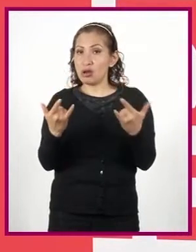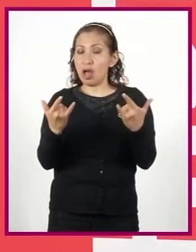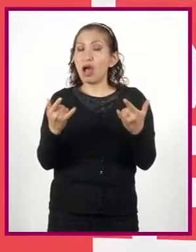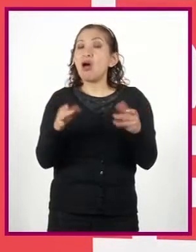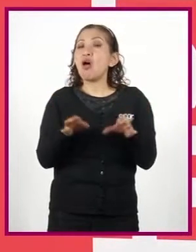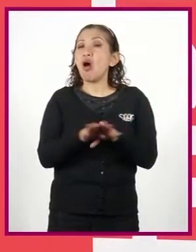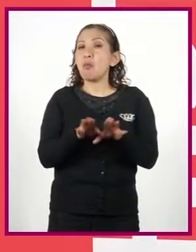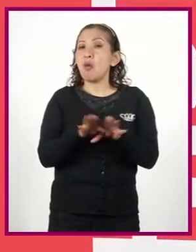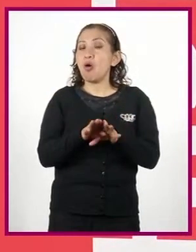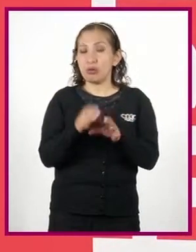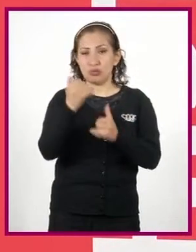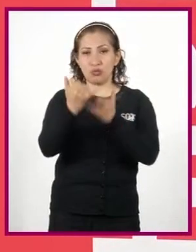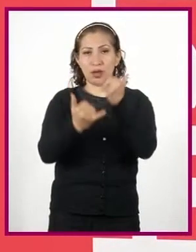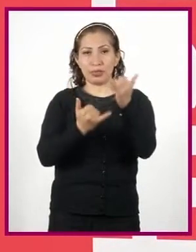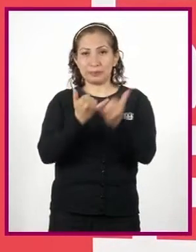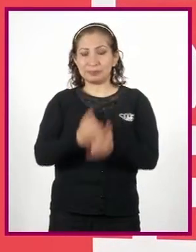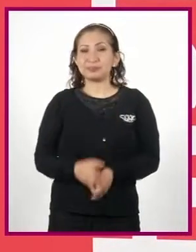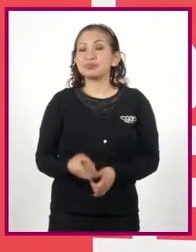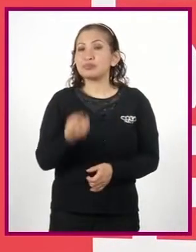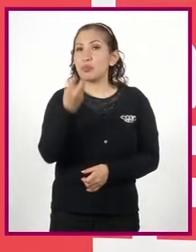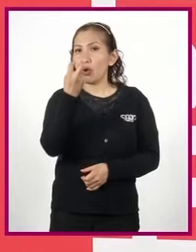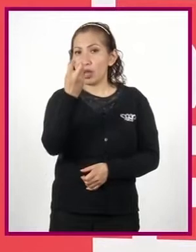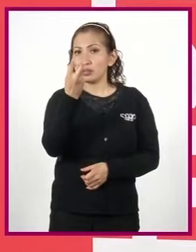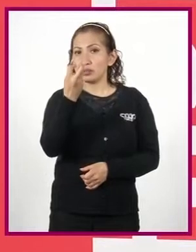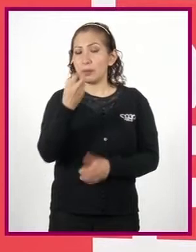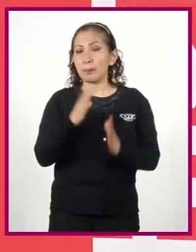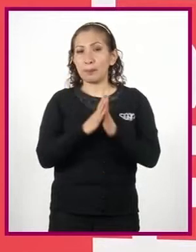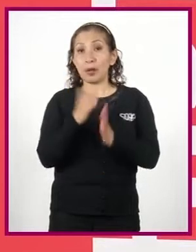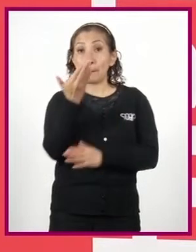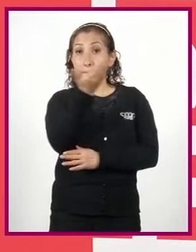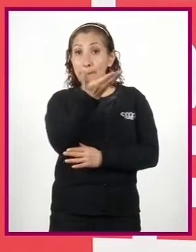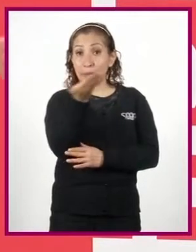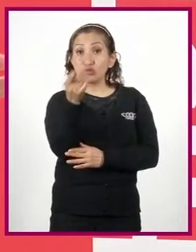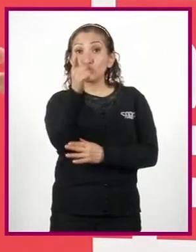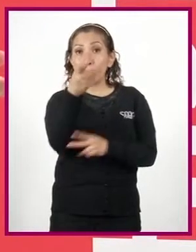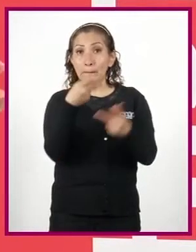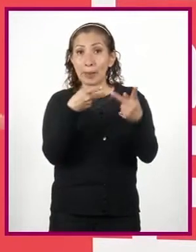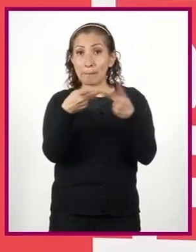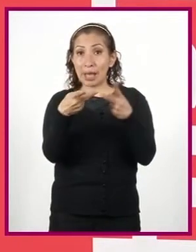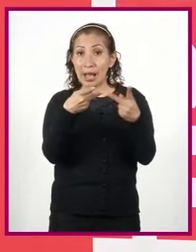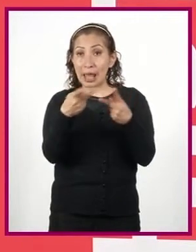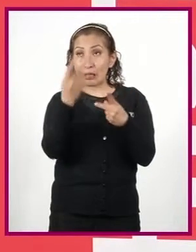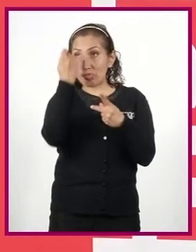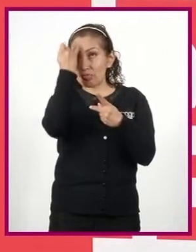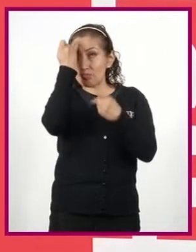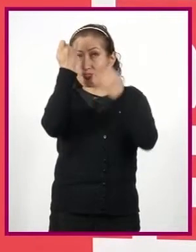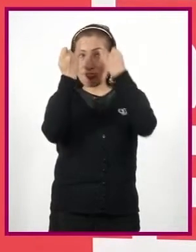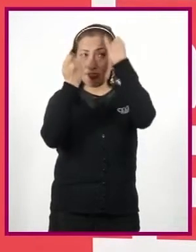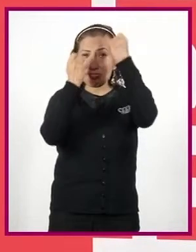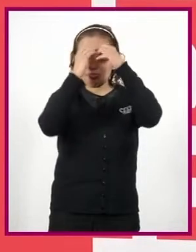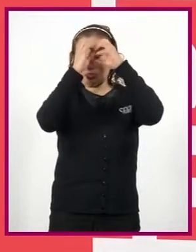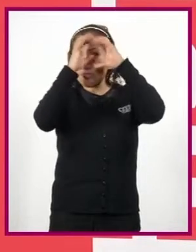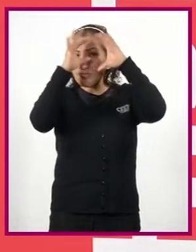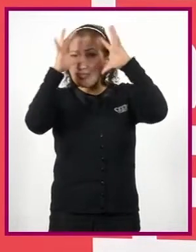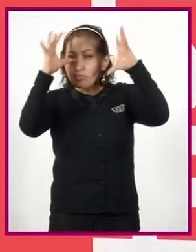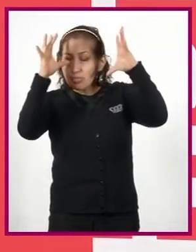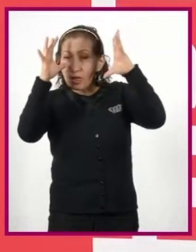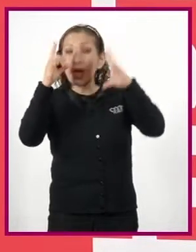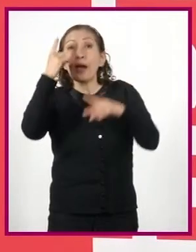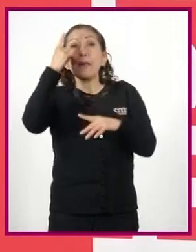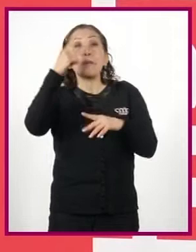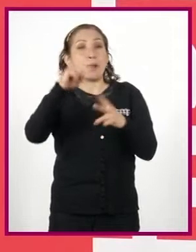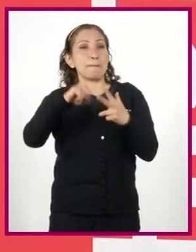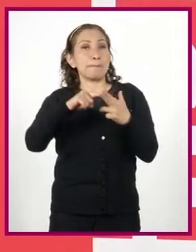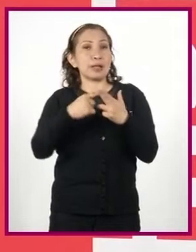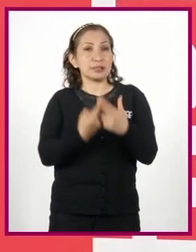través del juego. Por ello, les pedimos que alisten su imaginación y creatividad. Para